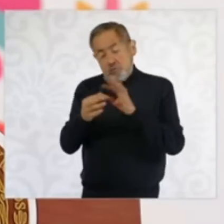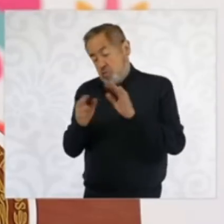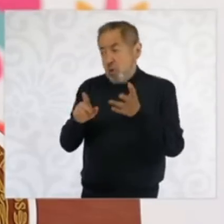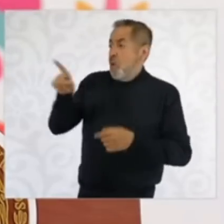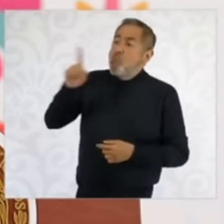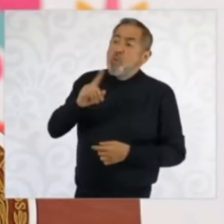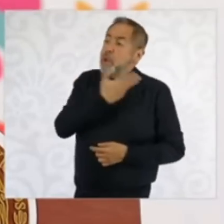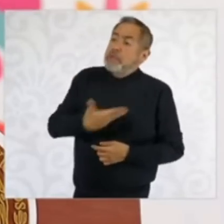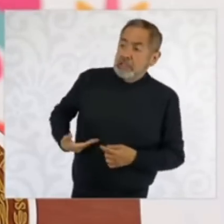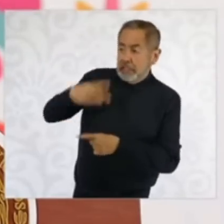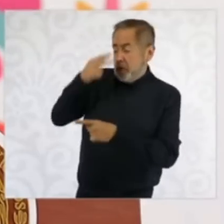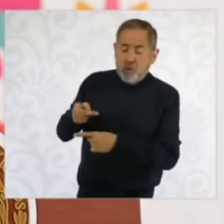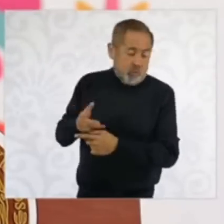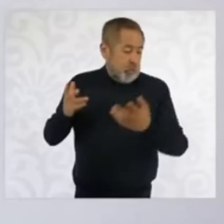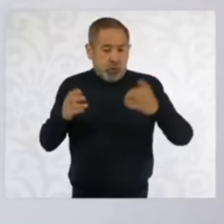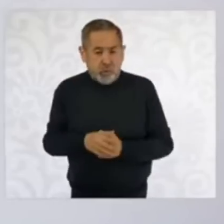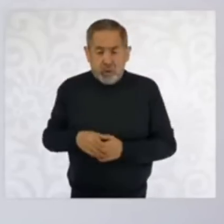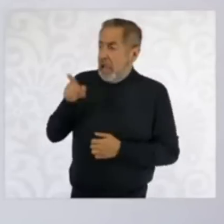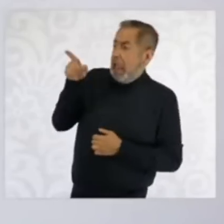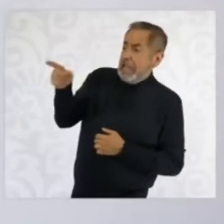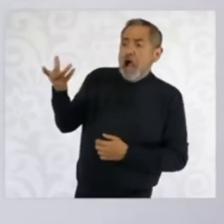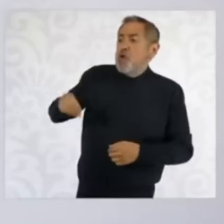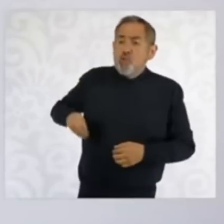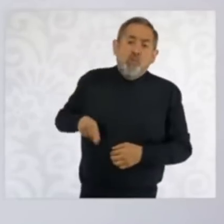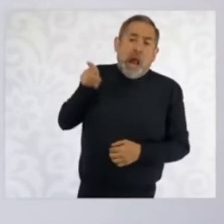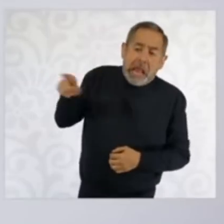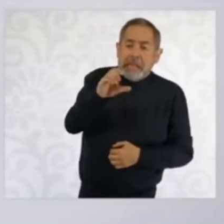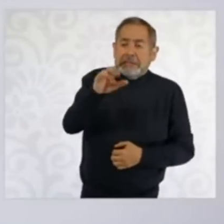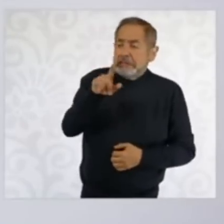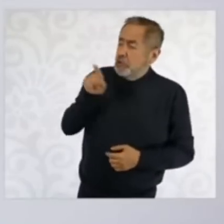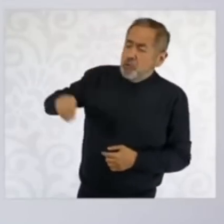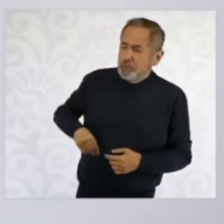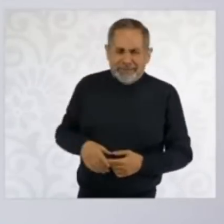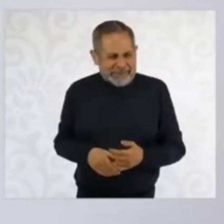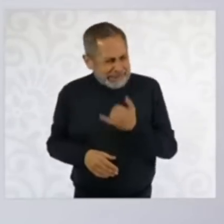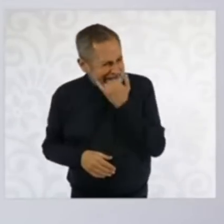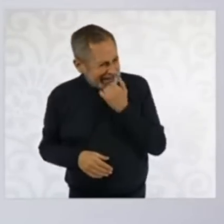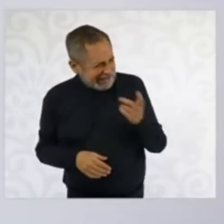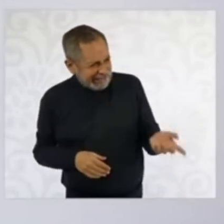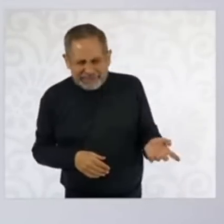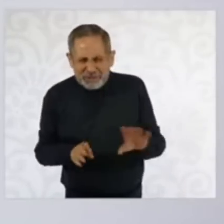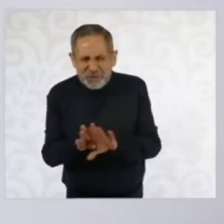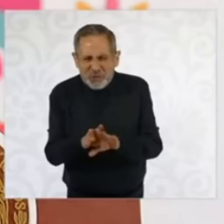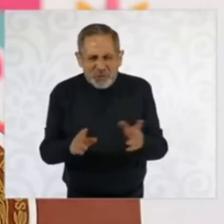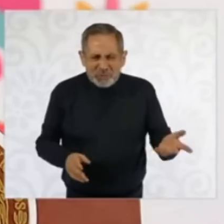República dicen que está provocando una crisis constitucional. O sea, ¿cómo?